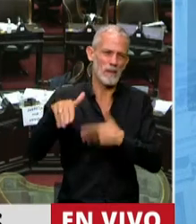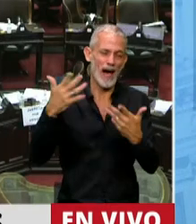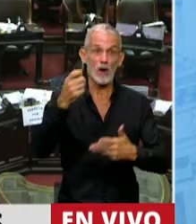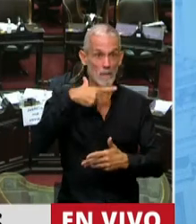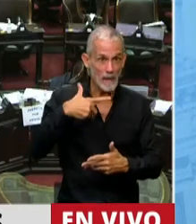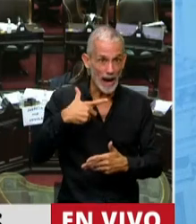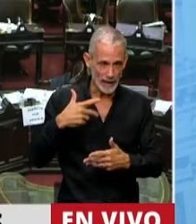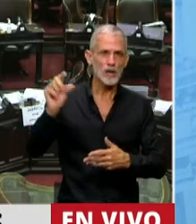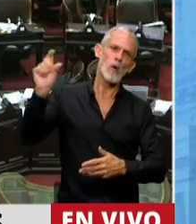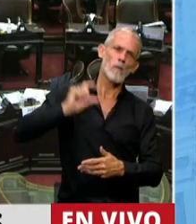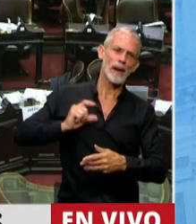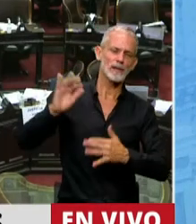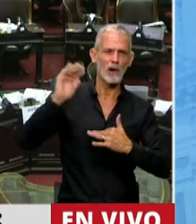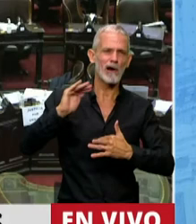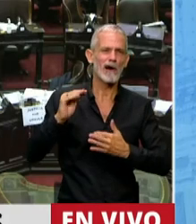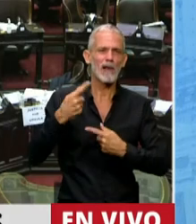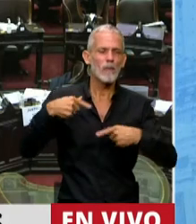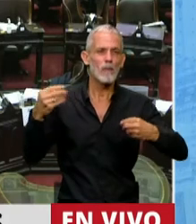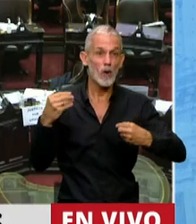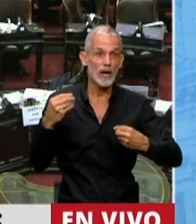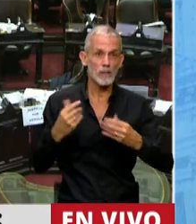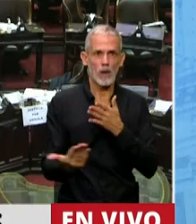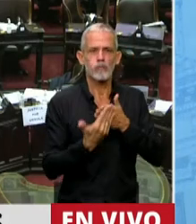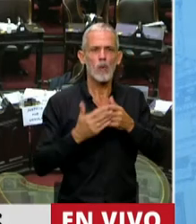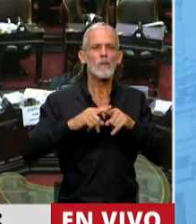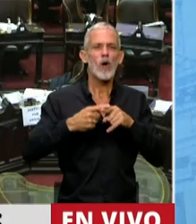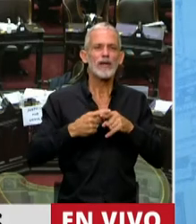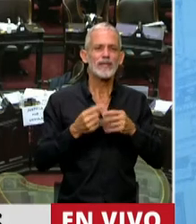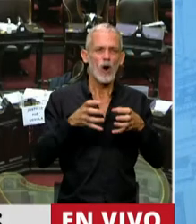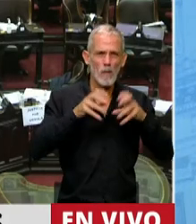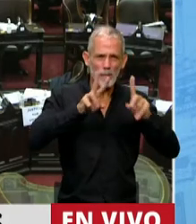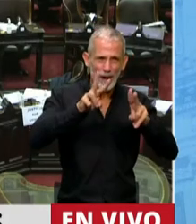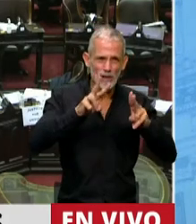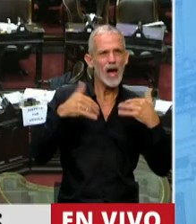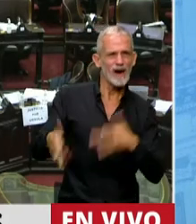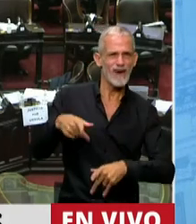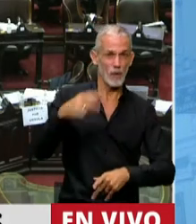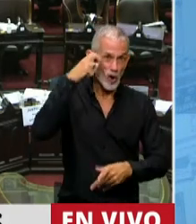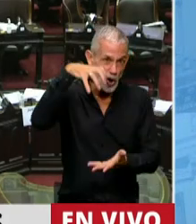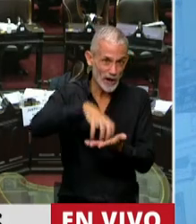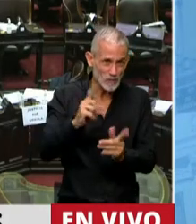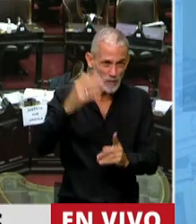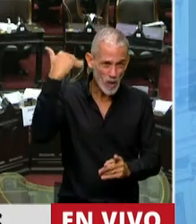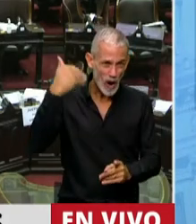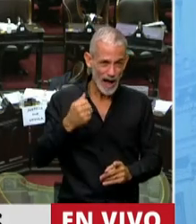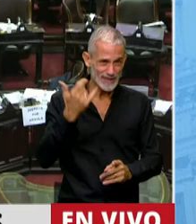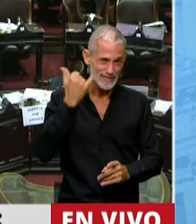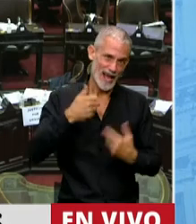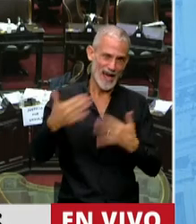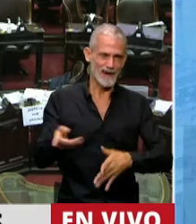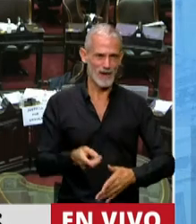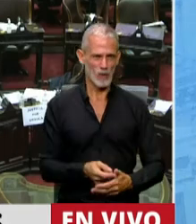Macri logró llevar adelante gracias al aval político que le dio el peronismo en este Congreso, como dijimos